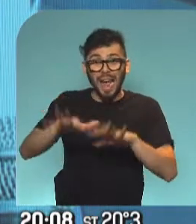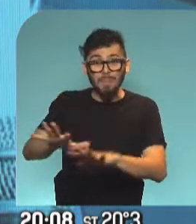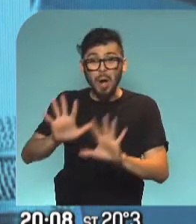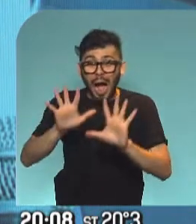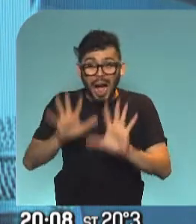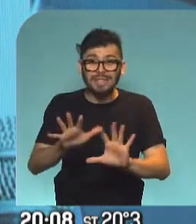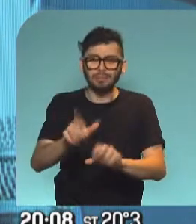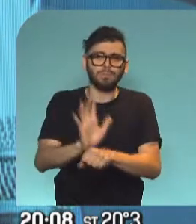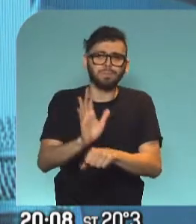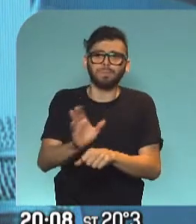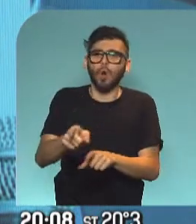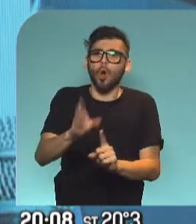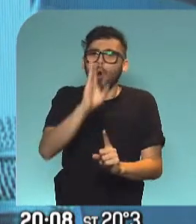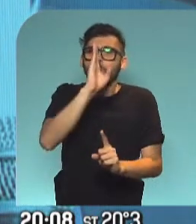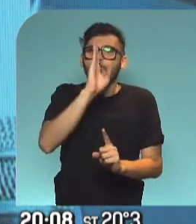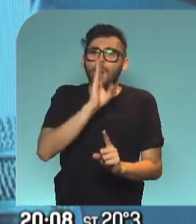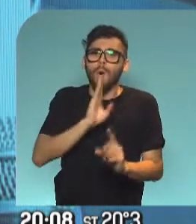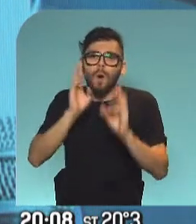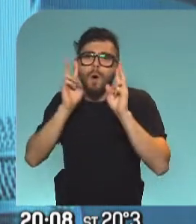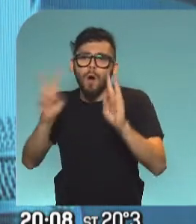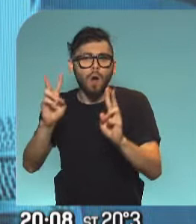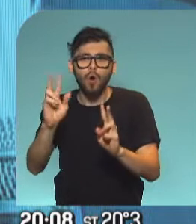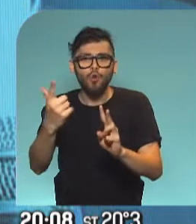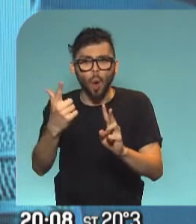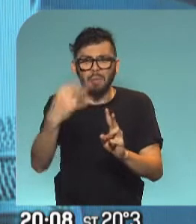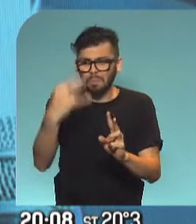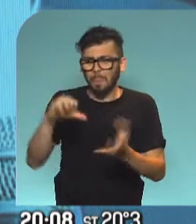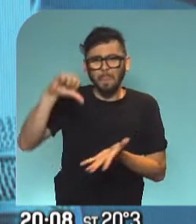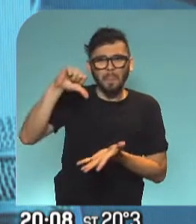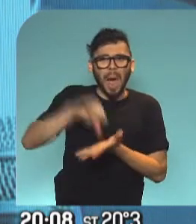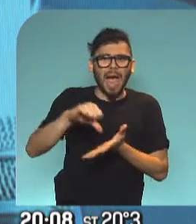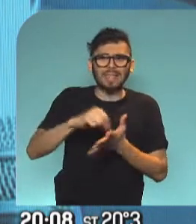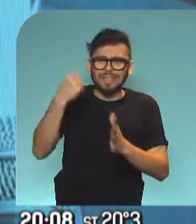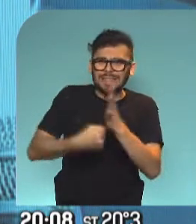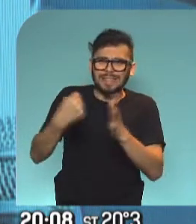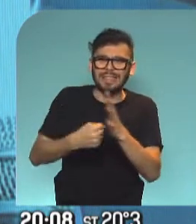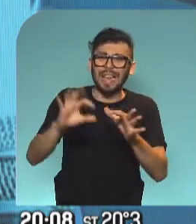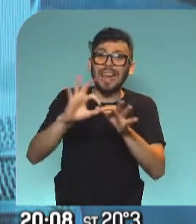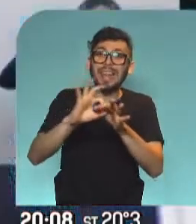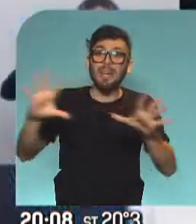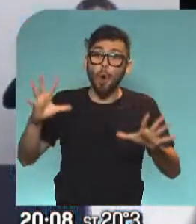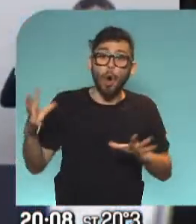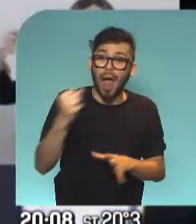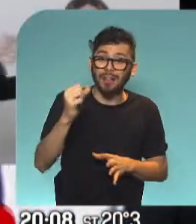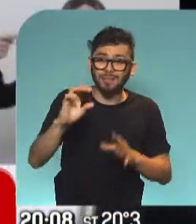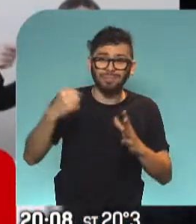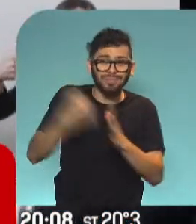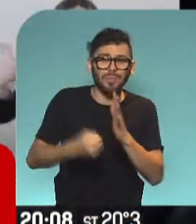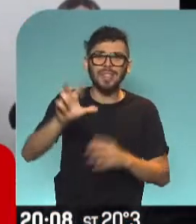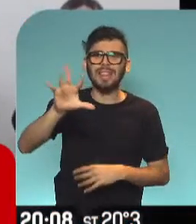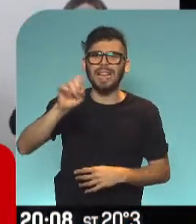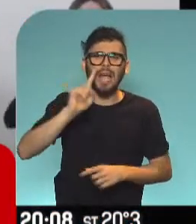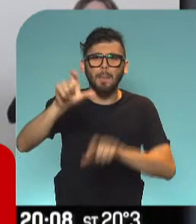intolerancia y la falta de respeto a la democracia que le costó a nuestro país 30.000 vidas. Yo llamo a